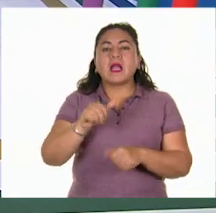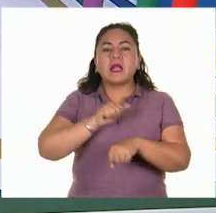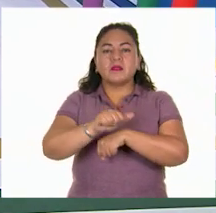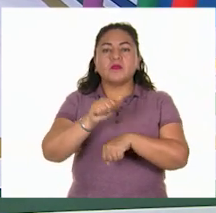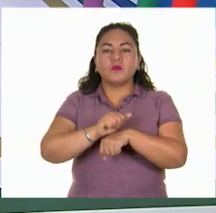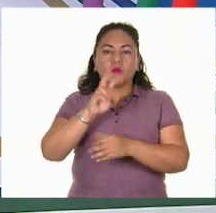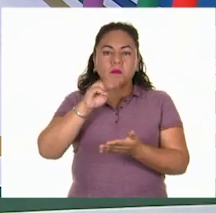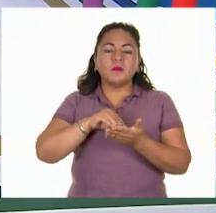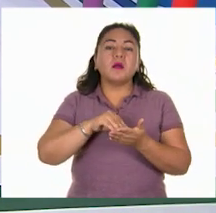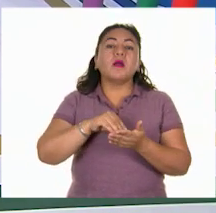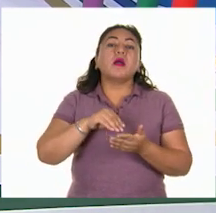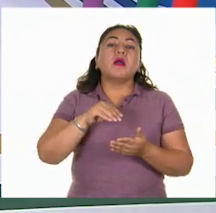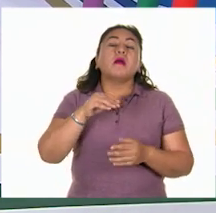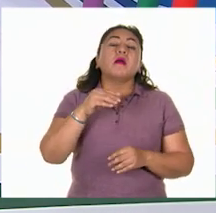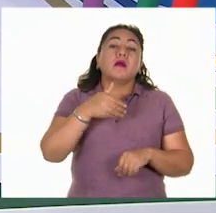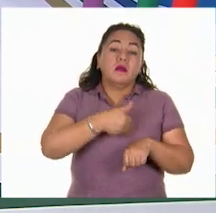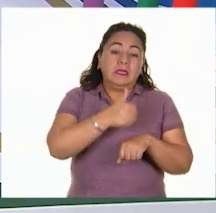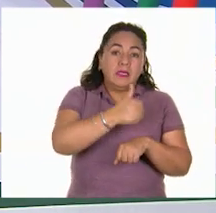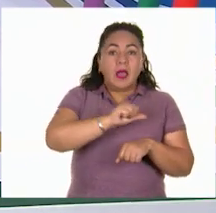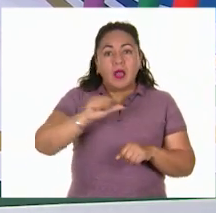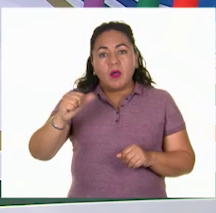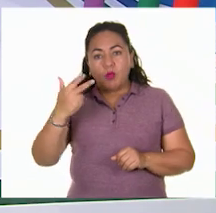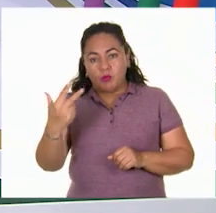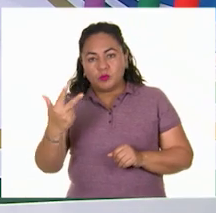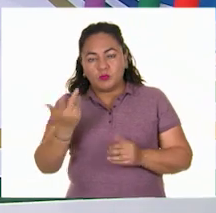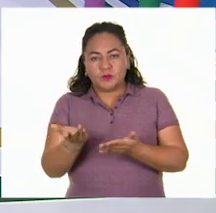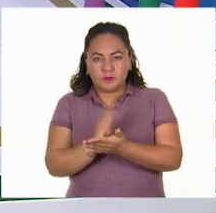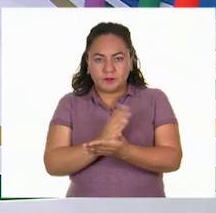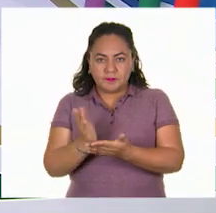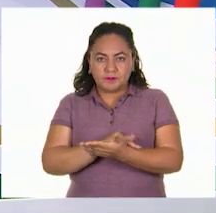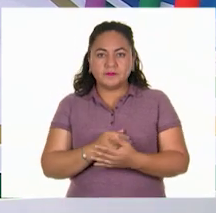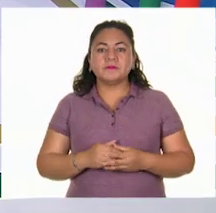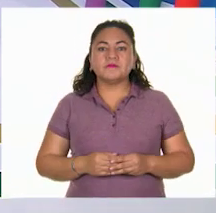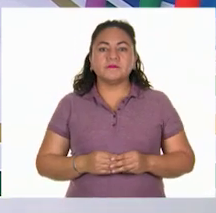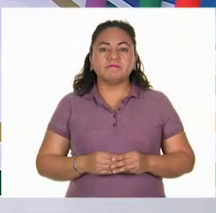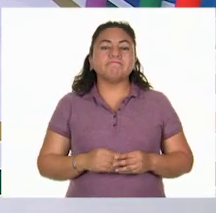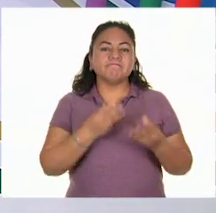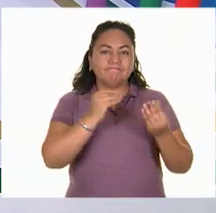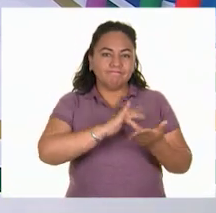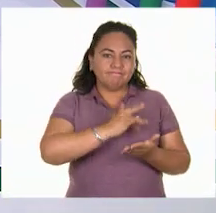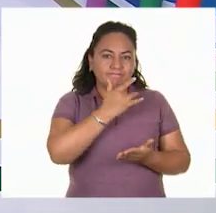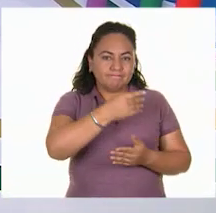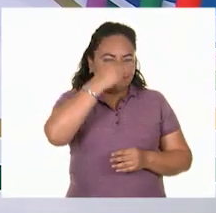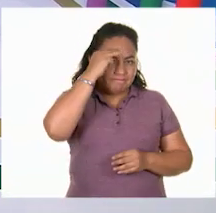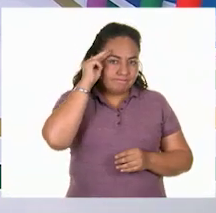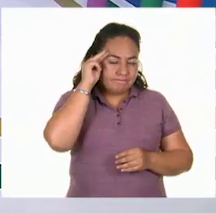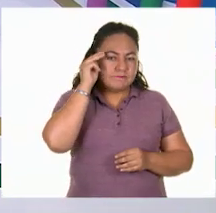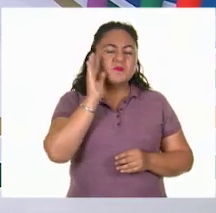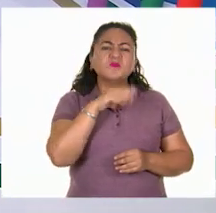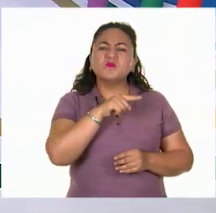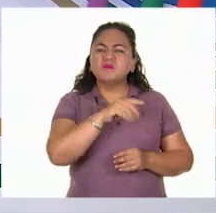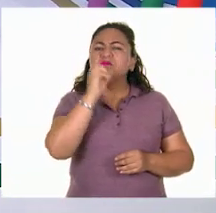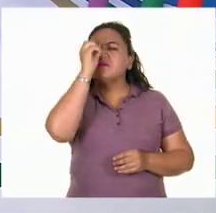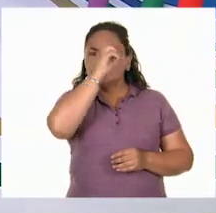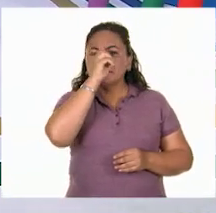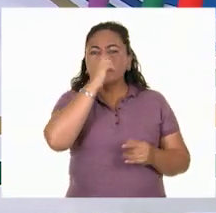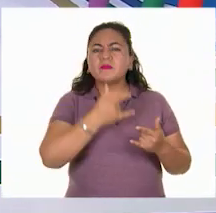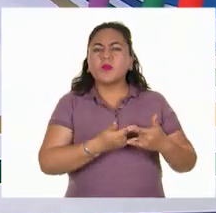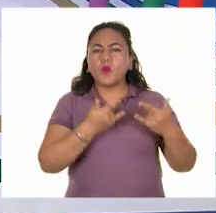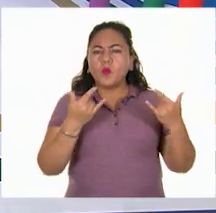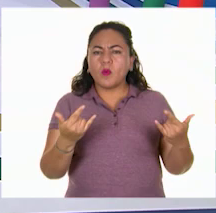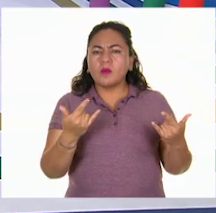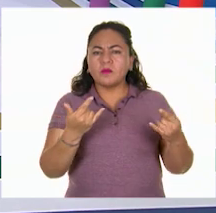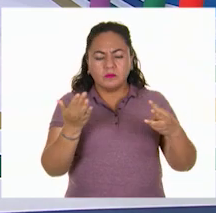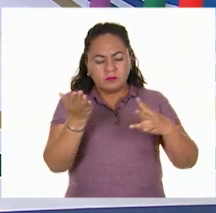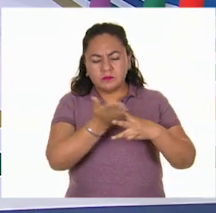2000, páginas de la 6 a la 8. Bien, muchas gracias, María. Y ahora dime, ¿qué piensas de este cuento